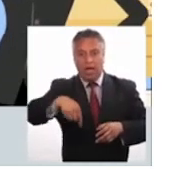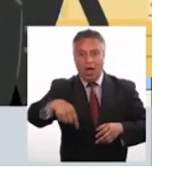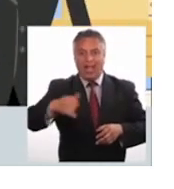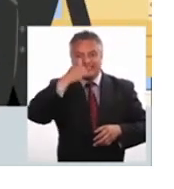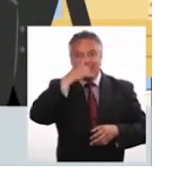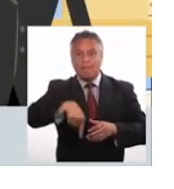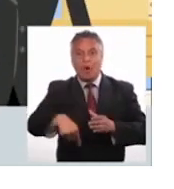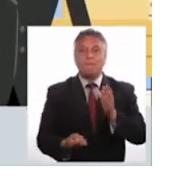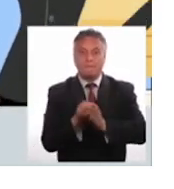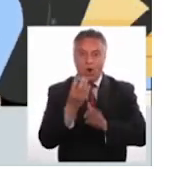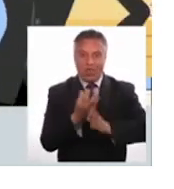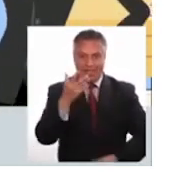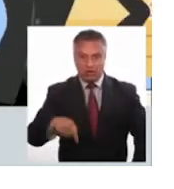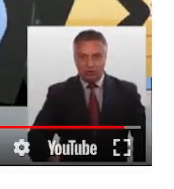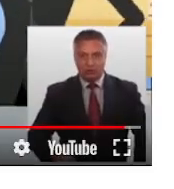nuestra era moderna.